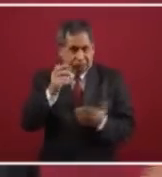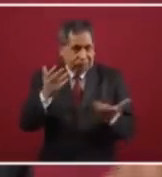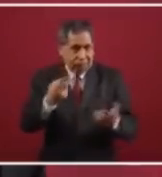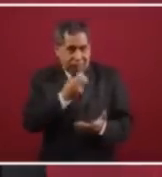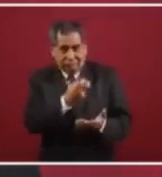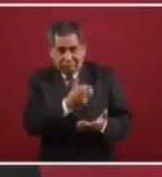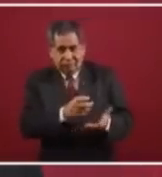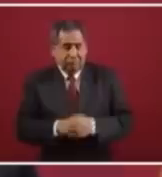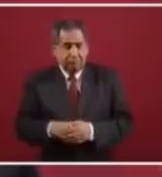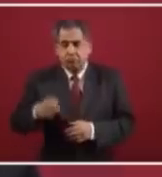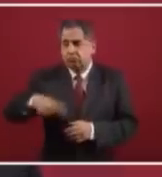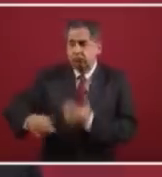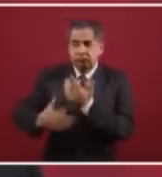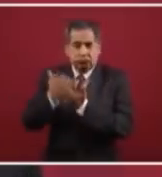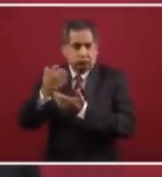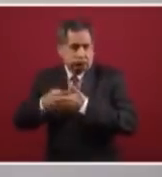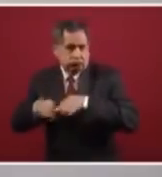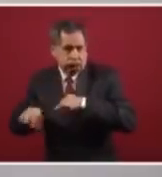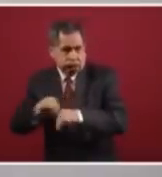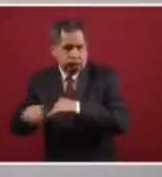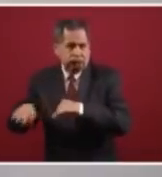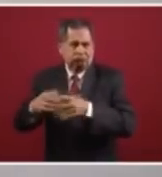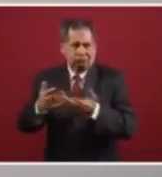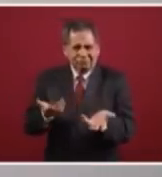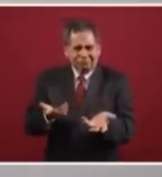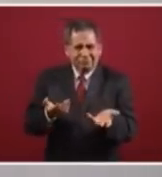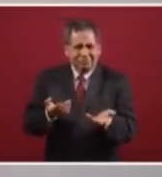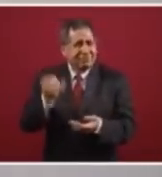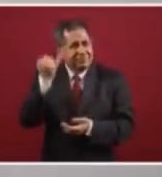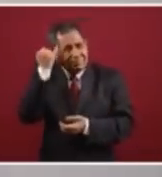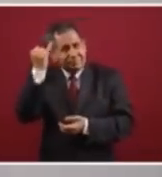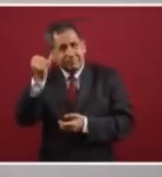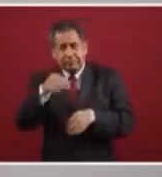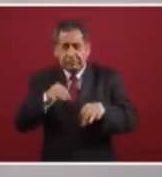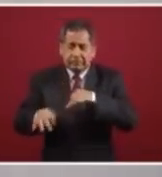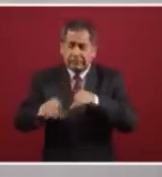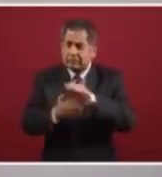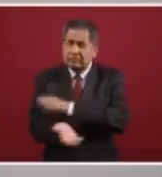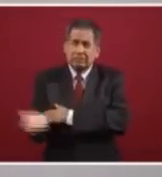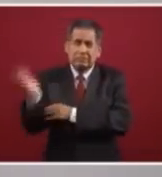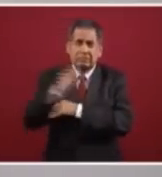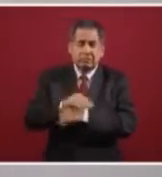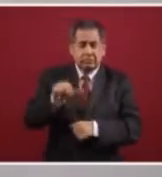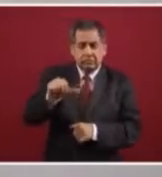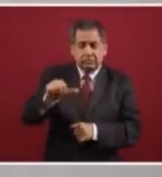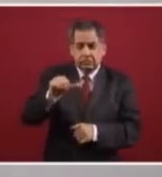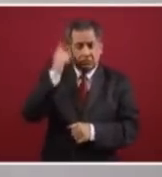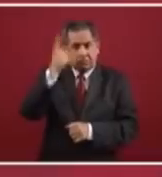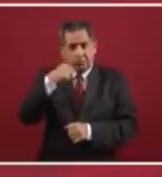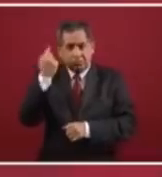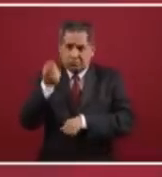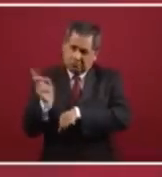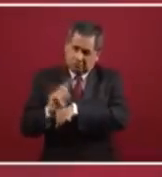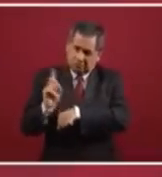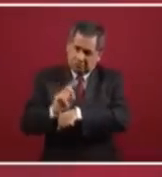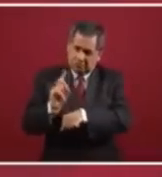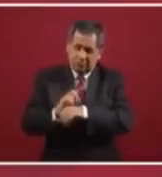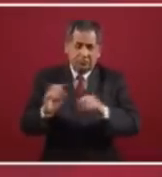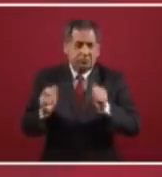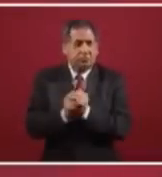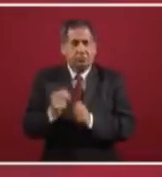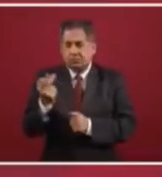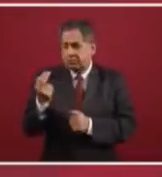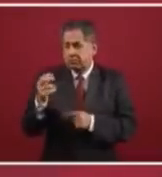los obreros lo mismo. Imagínense trabajar 16 horas diarias por